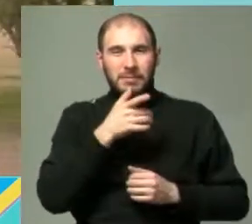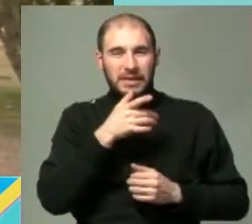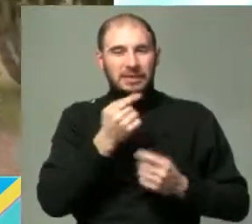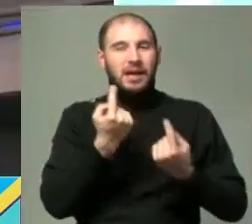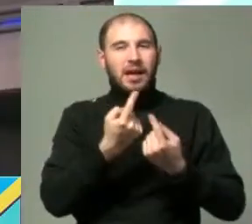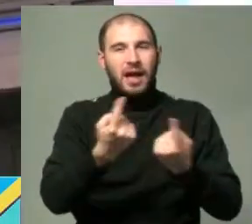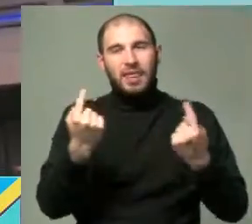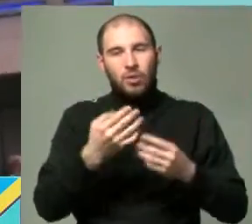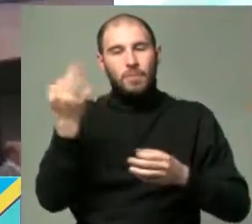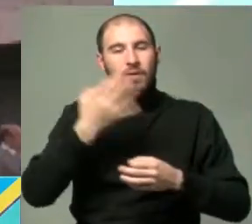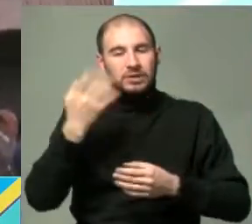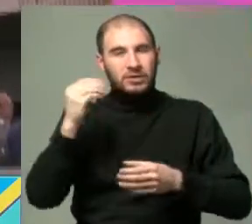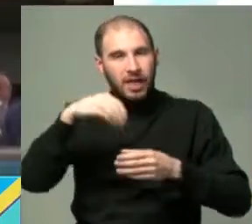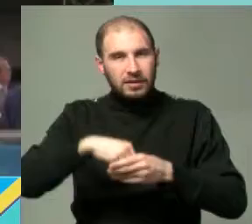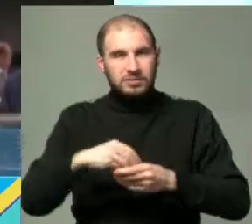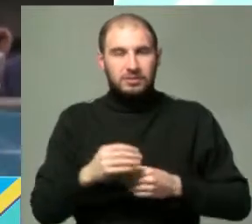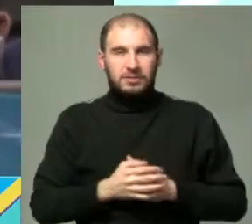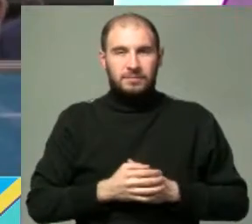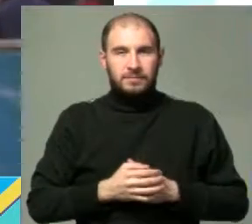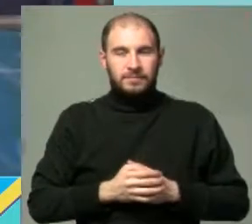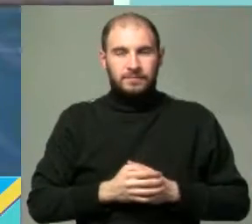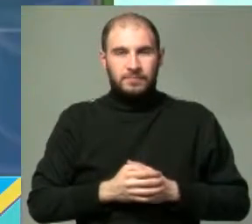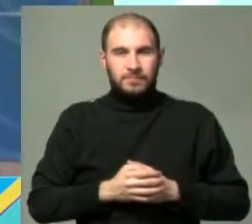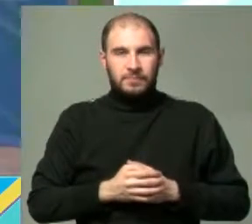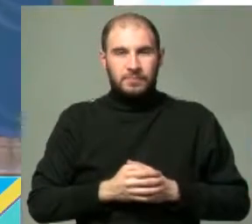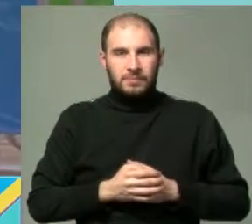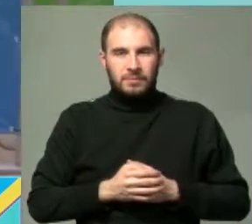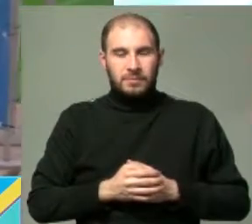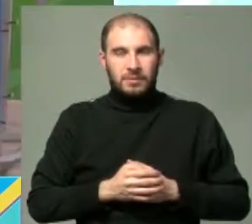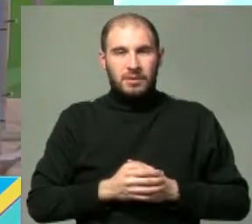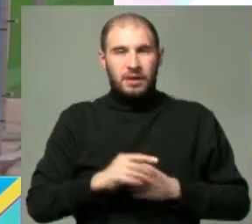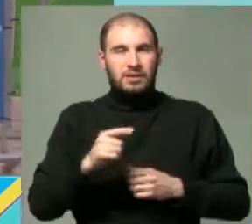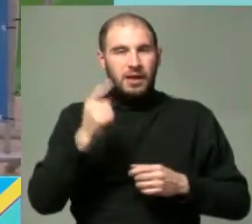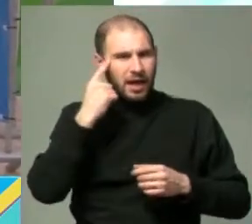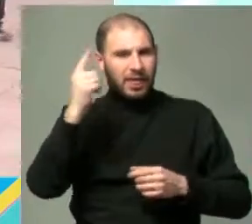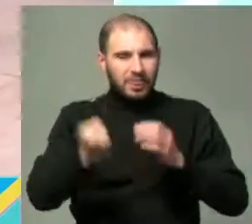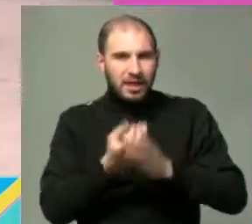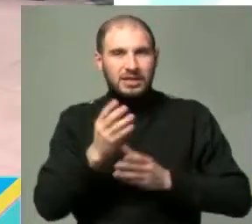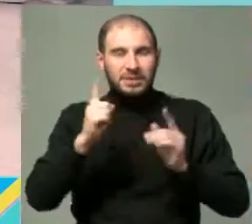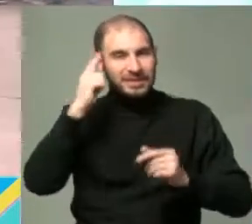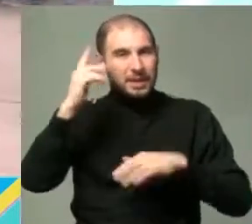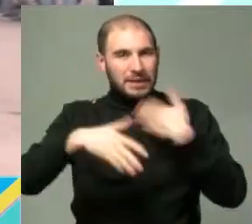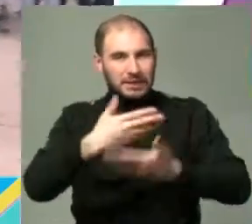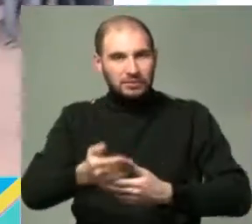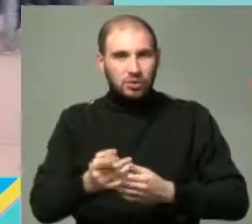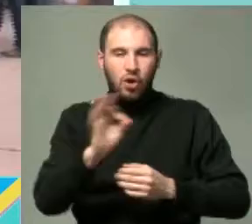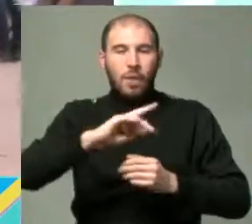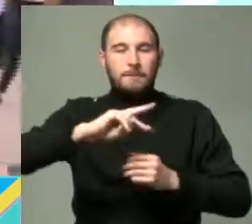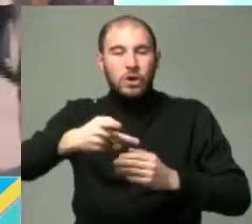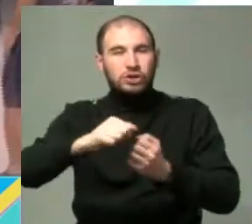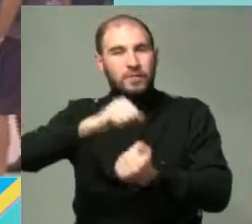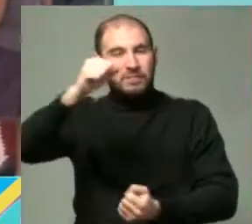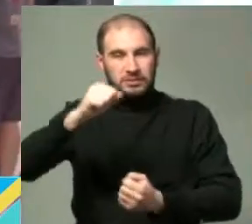cada uno dentro de su profesión tiene que andar tanto su ingenio como su formación o su